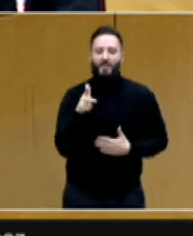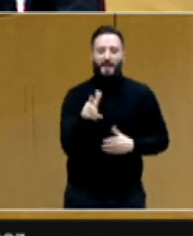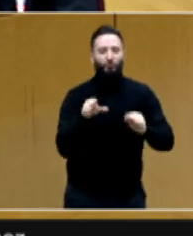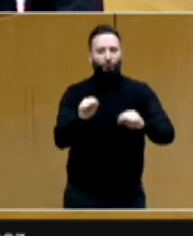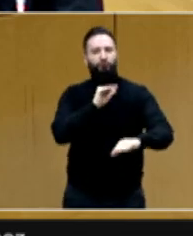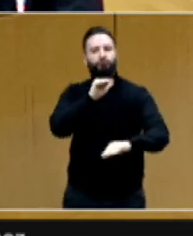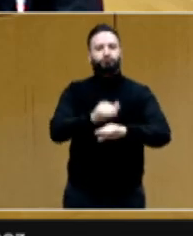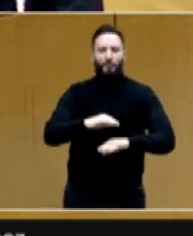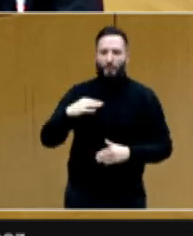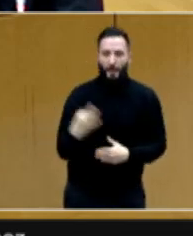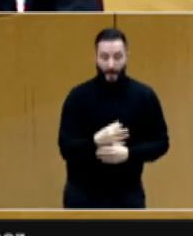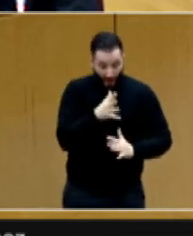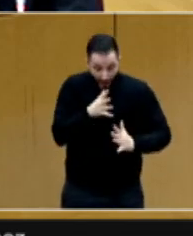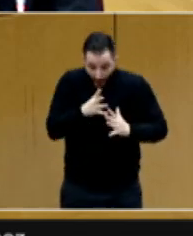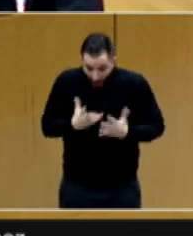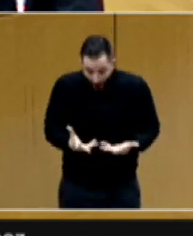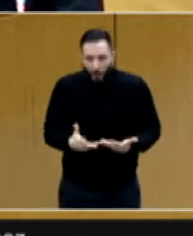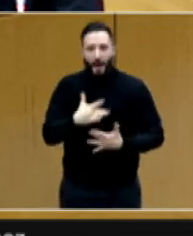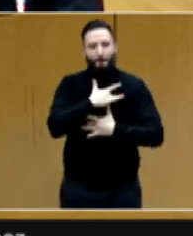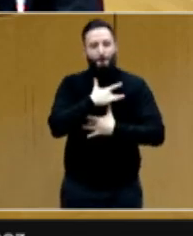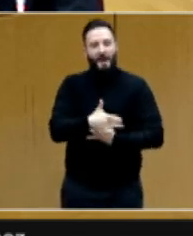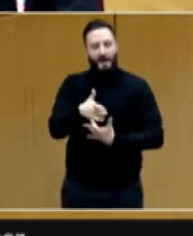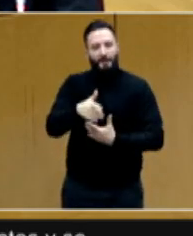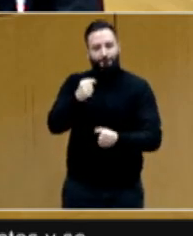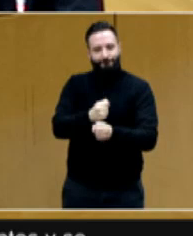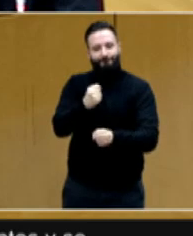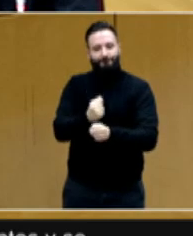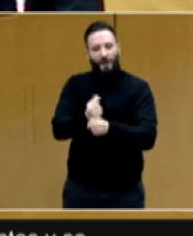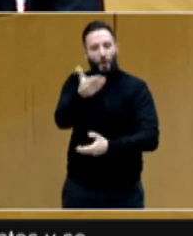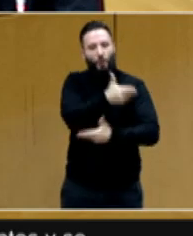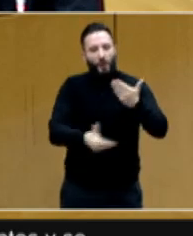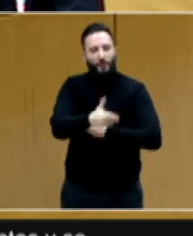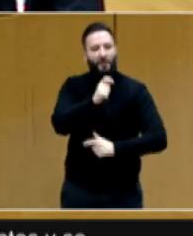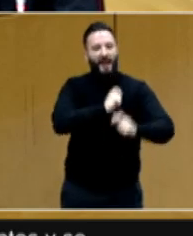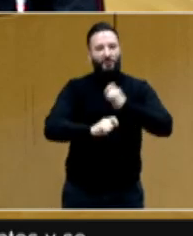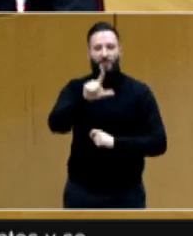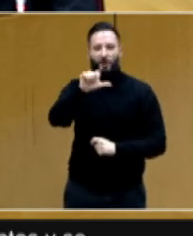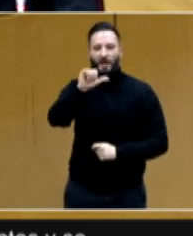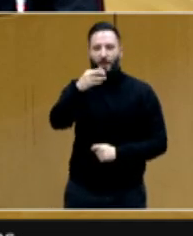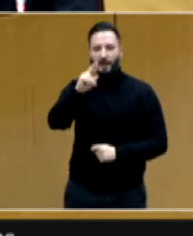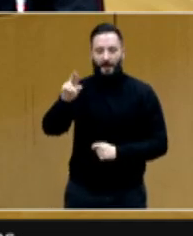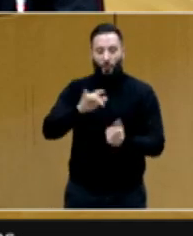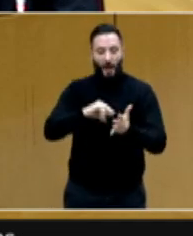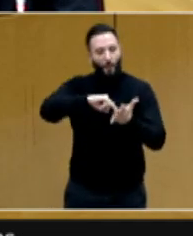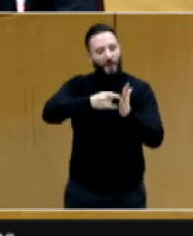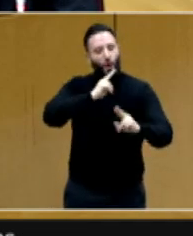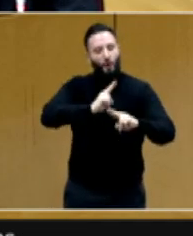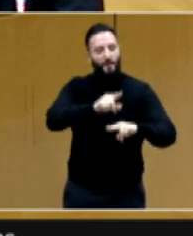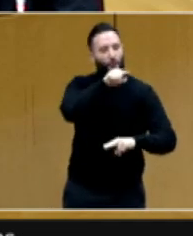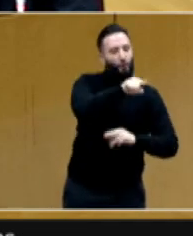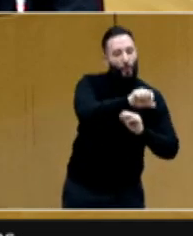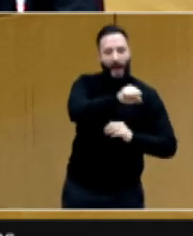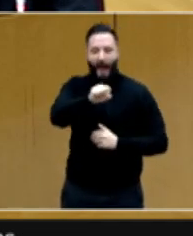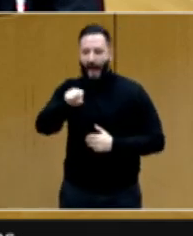en la actualidad María colabora habitualmente con la asociación líder en el proyecto de tú a tú ofreciendo